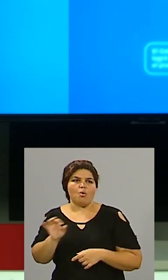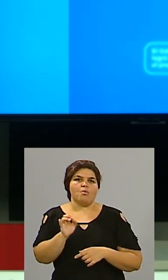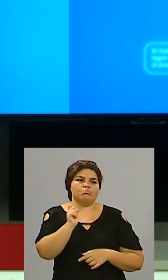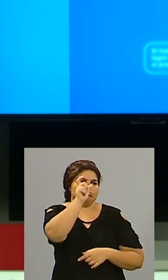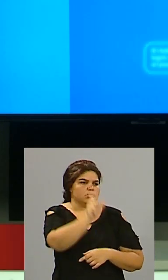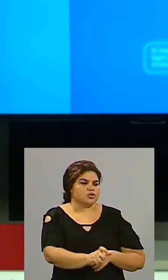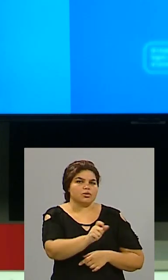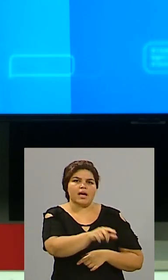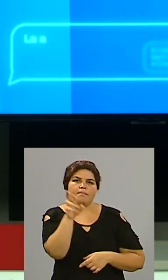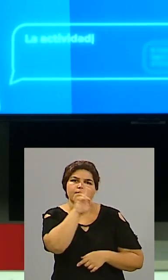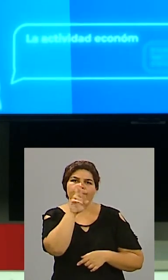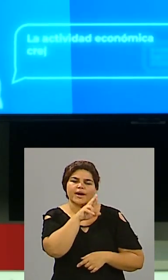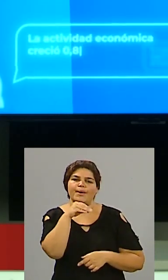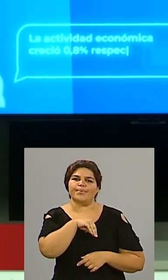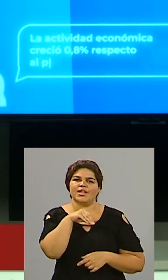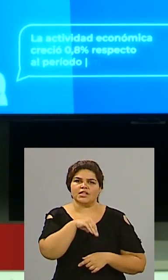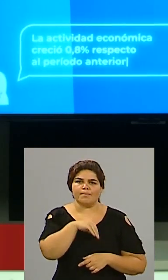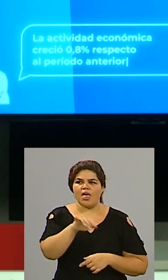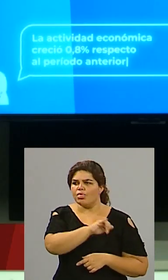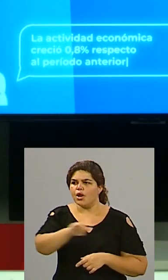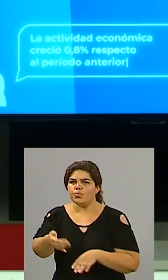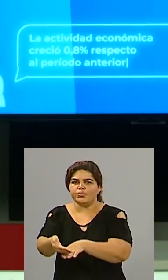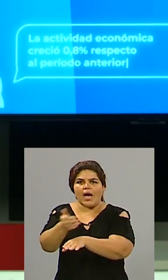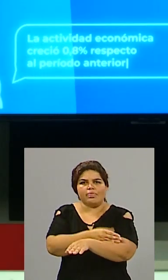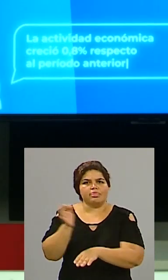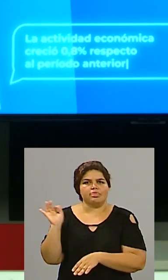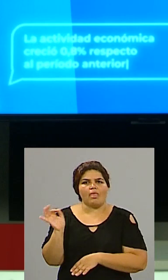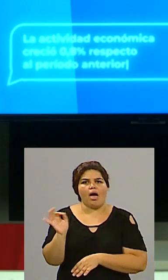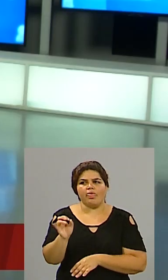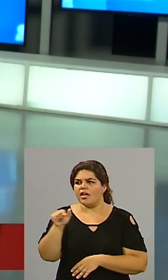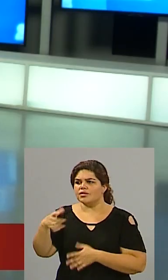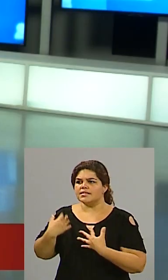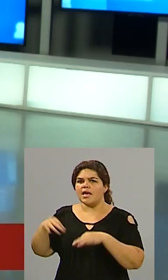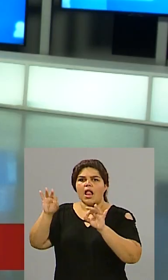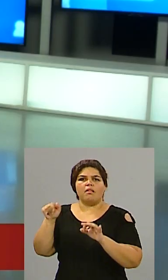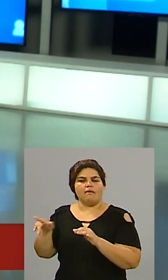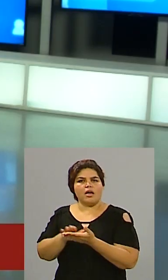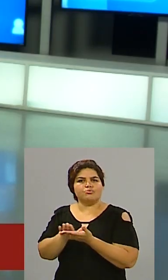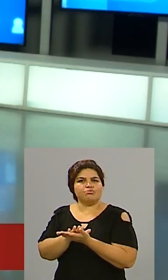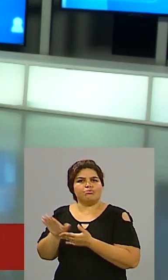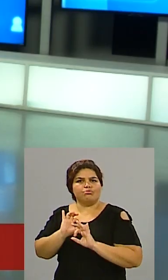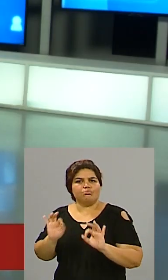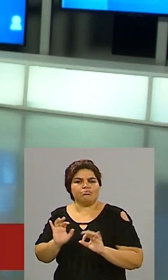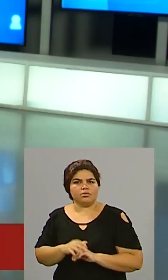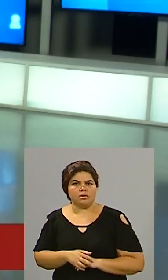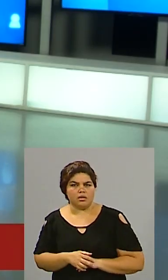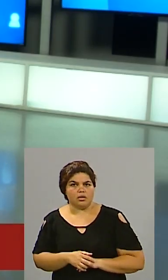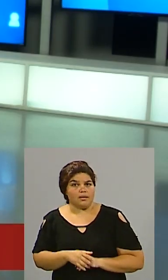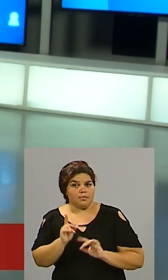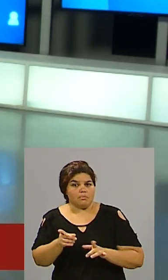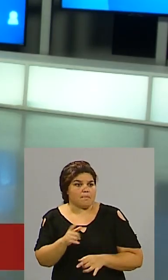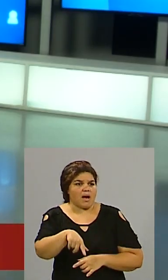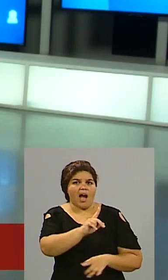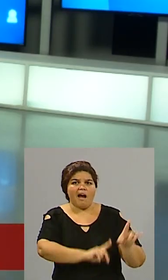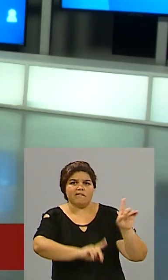previas, uh-huh, porque obviamente en general están en una situación de vulnerabilidad, no están, digamos, con capacidad de hacer esas, uh-huh, denuncias